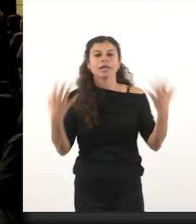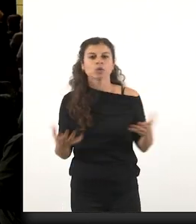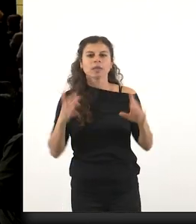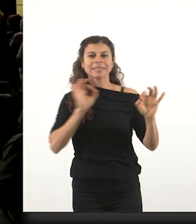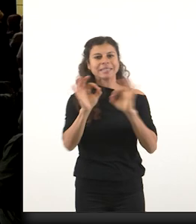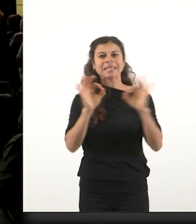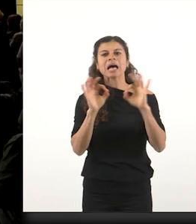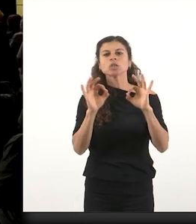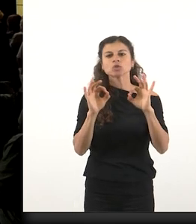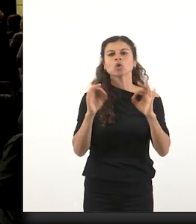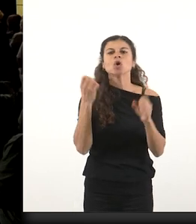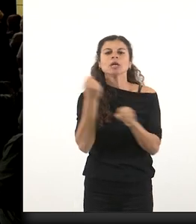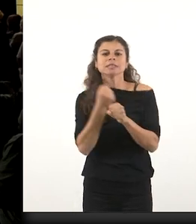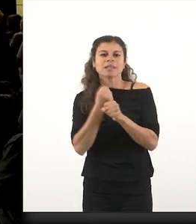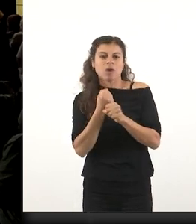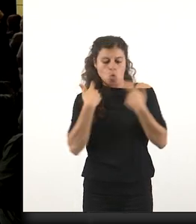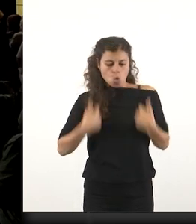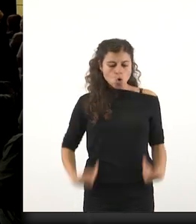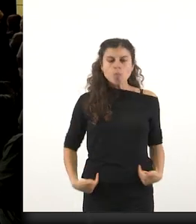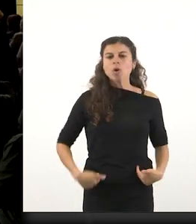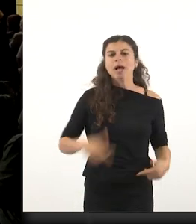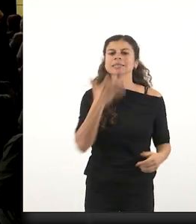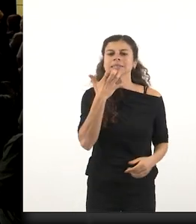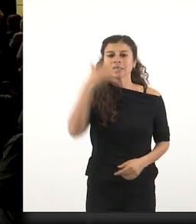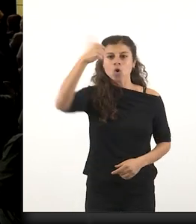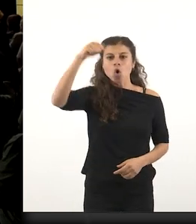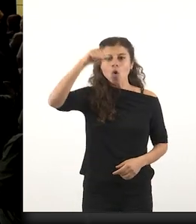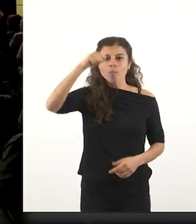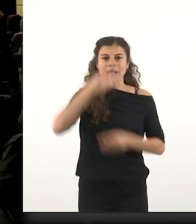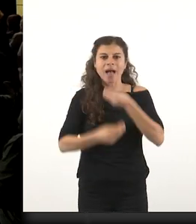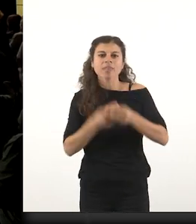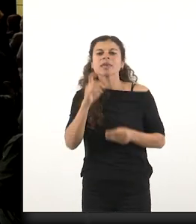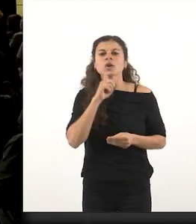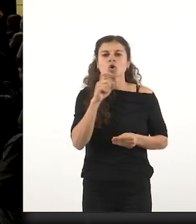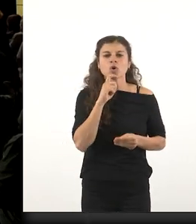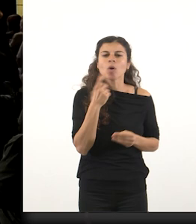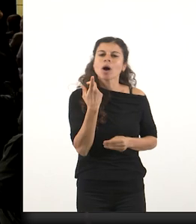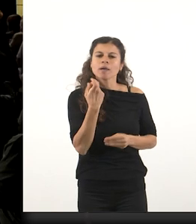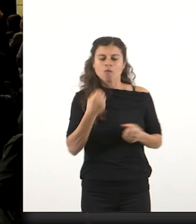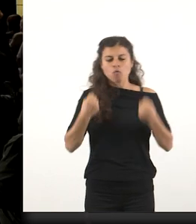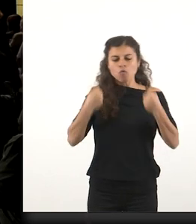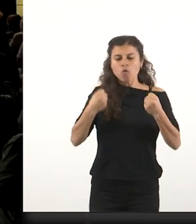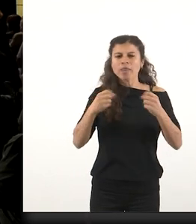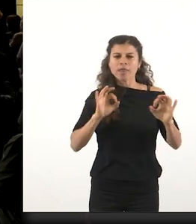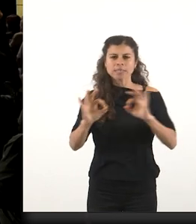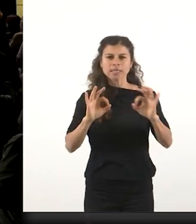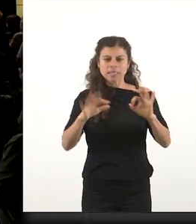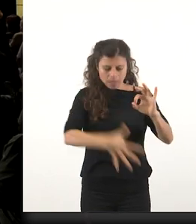escena, todo un trabajo corporal, de la quijada, la voz, pero es importante que al caminar, la fuerza escénica del personaje masculino esté como por esta